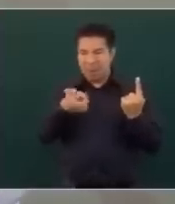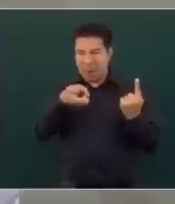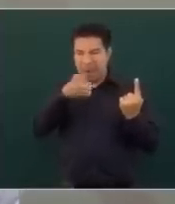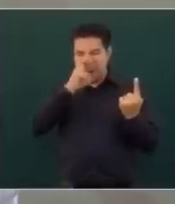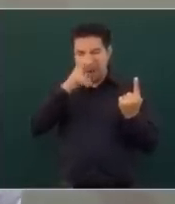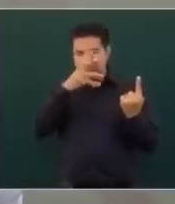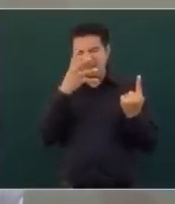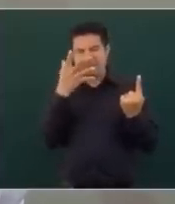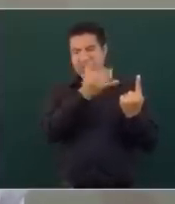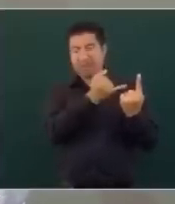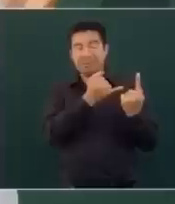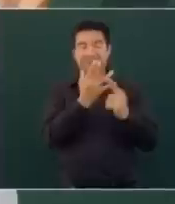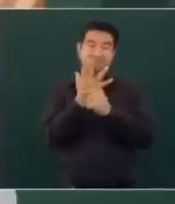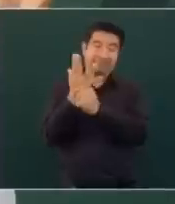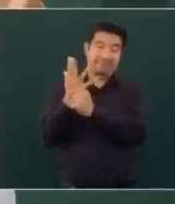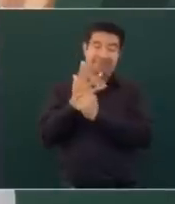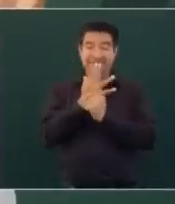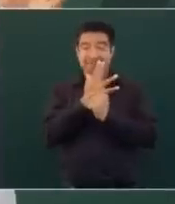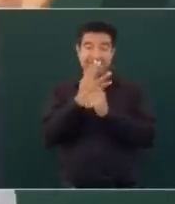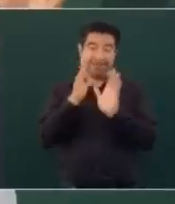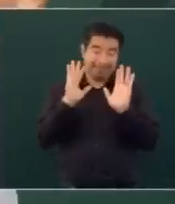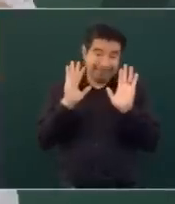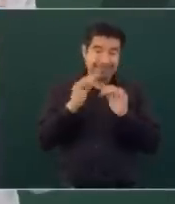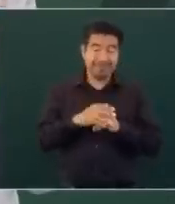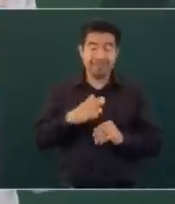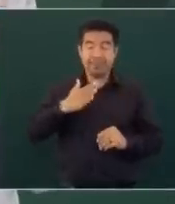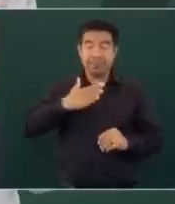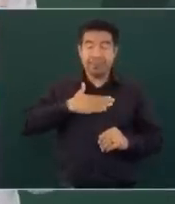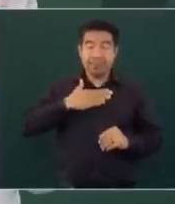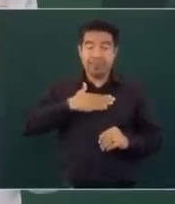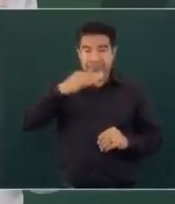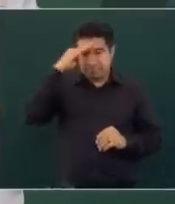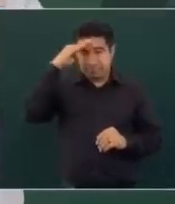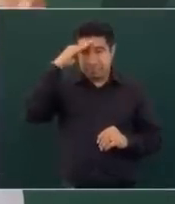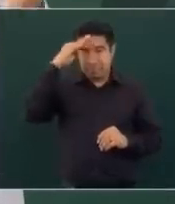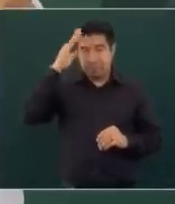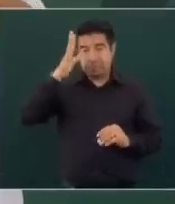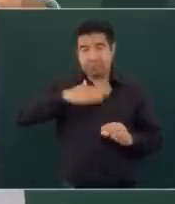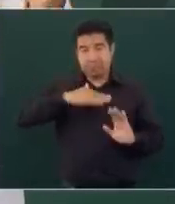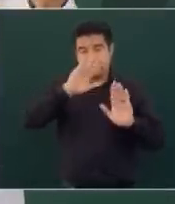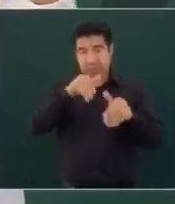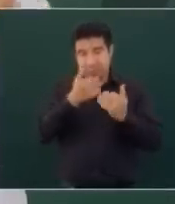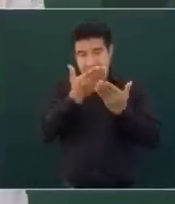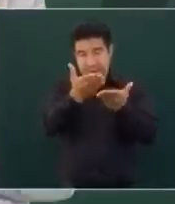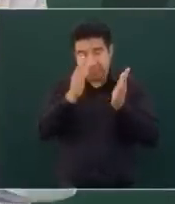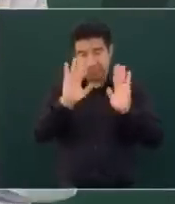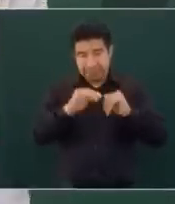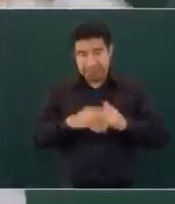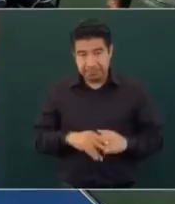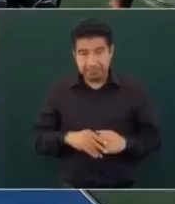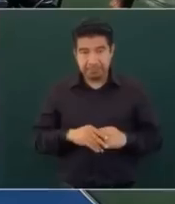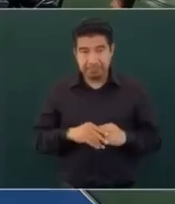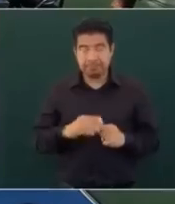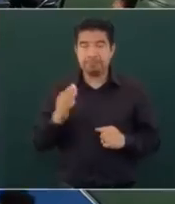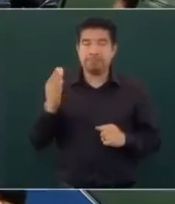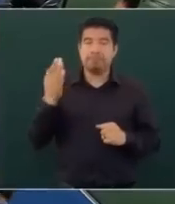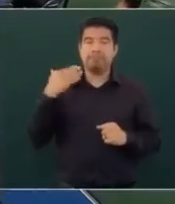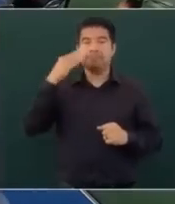Entonces, eso es lo que yo pienso. Ya sabía,